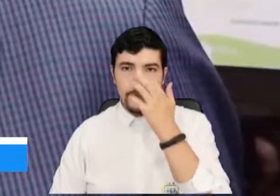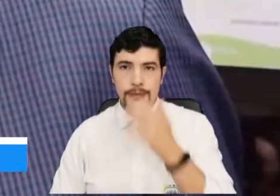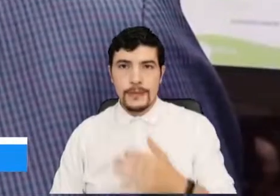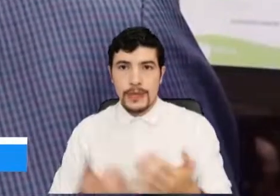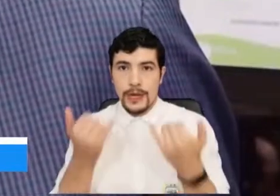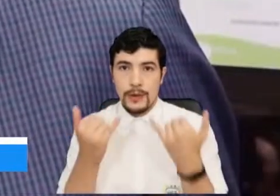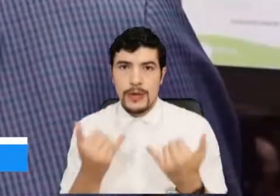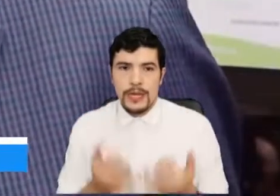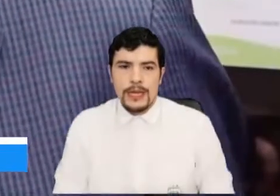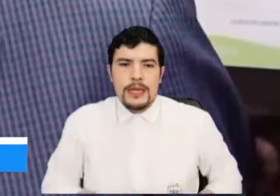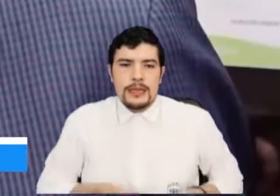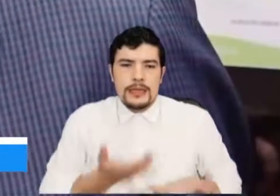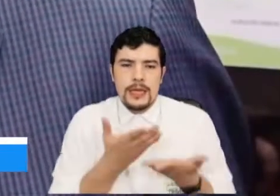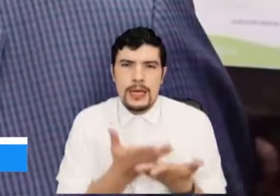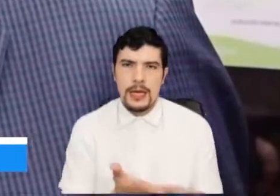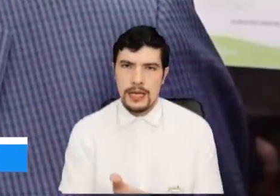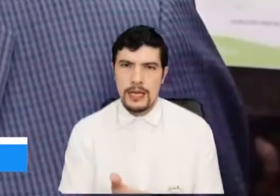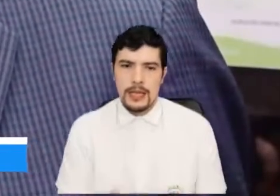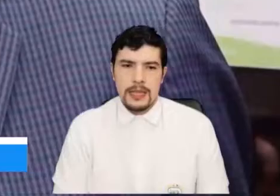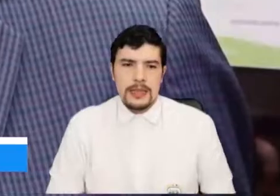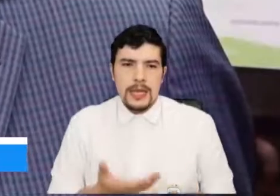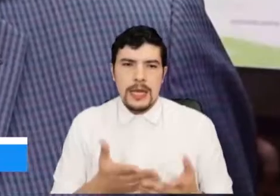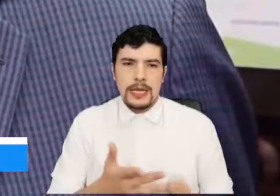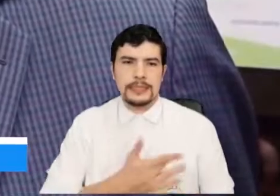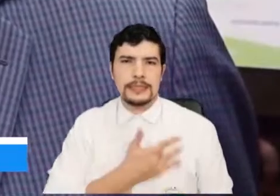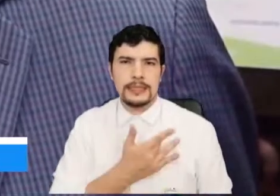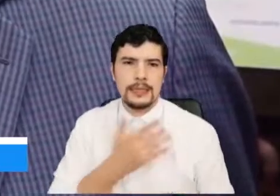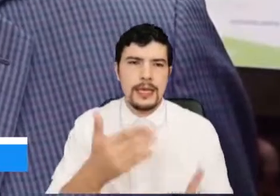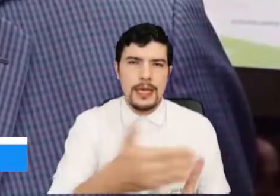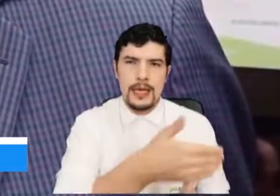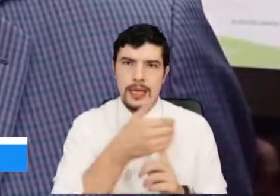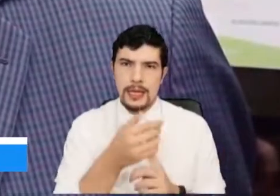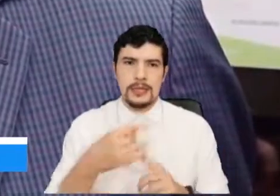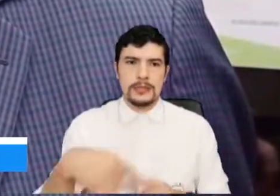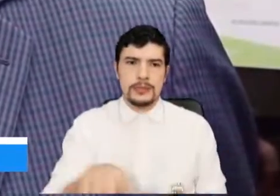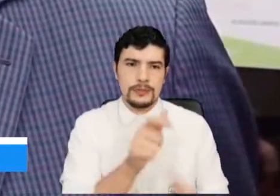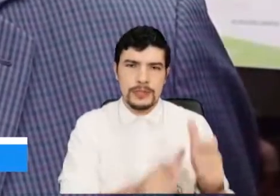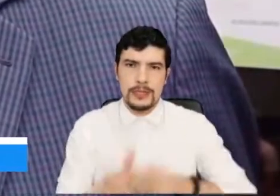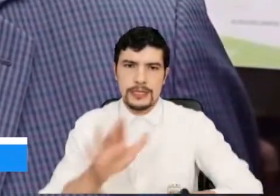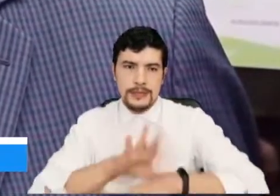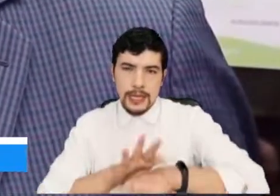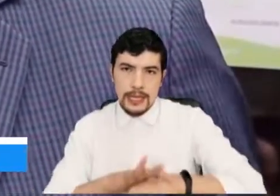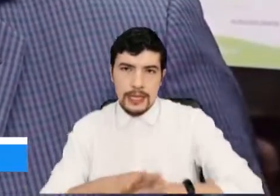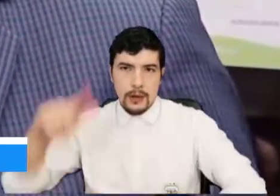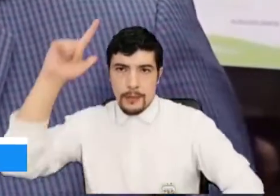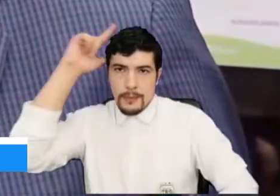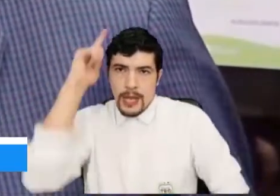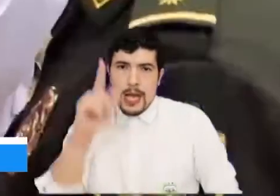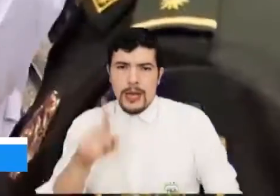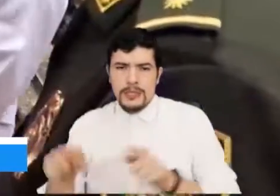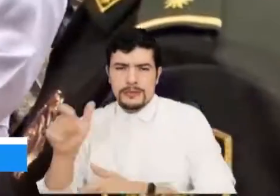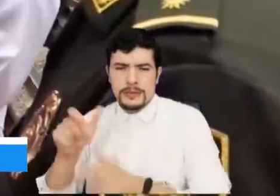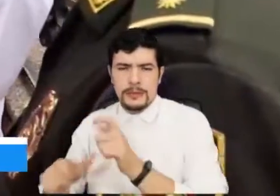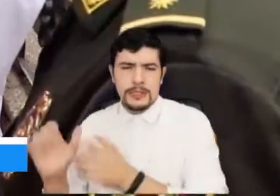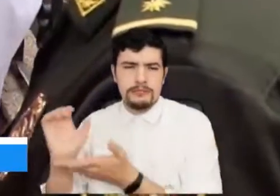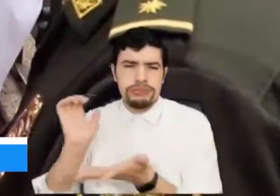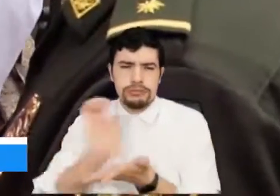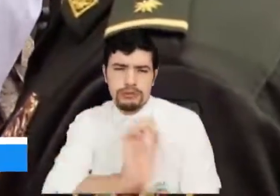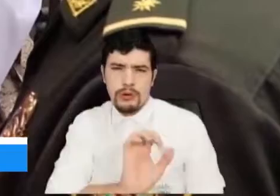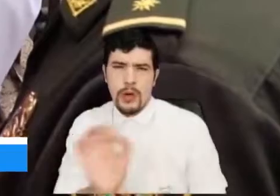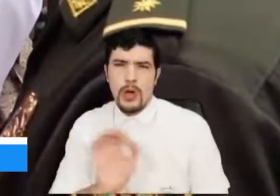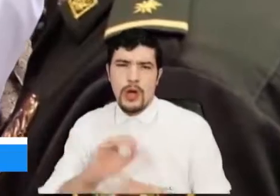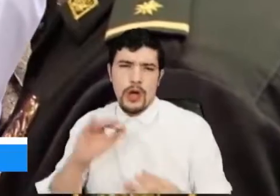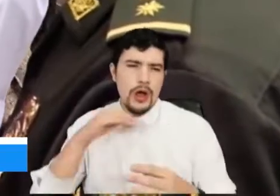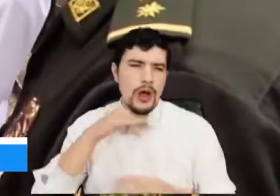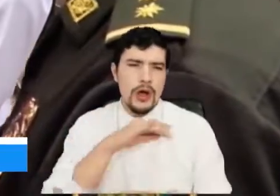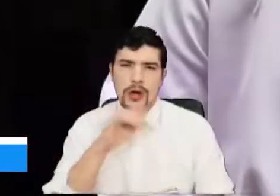a los paramédicos, que en última son los héroes de esta pandemia, son los que están al frente de los pacientes, son los que corren el riesgo de los